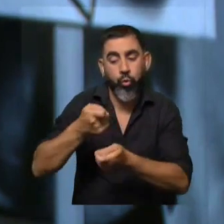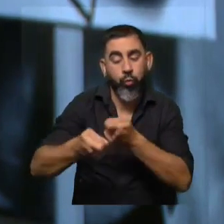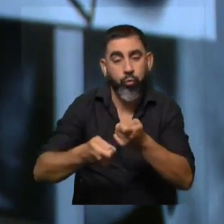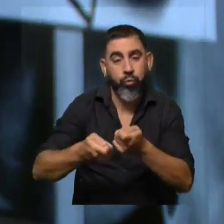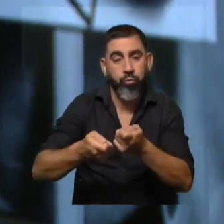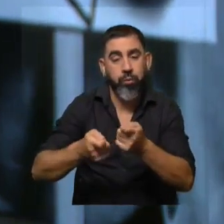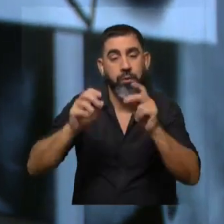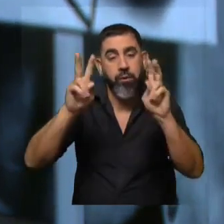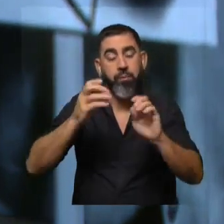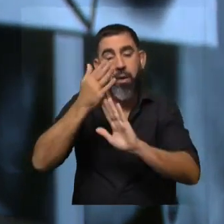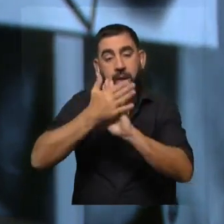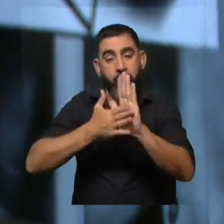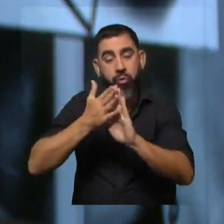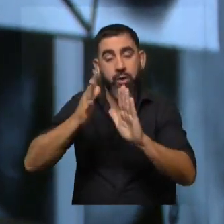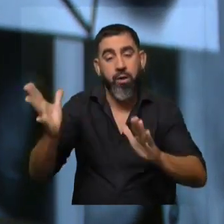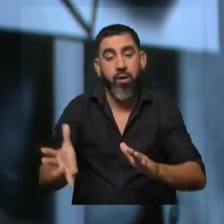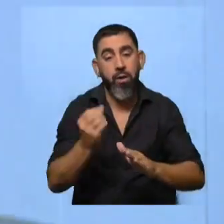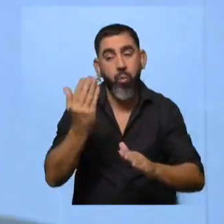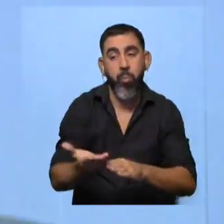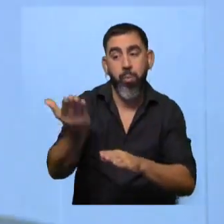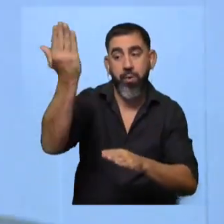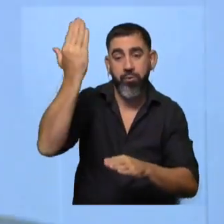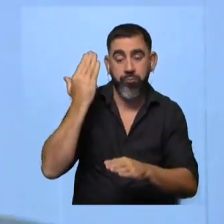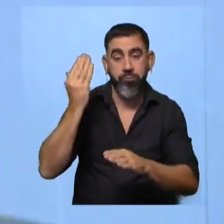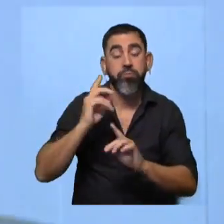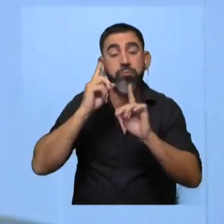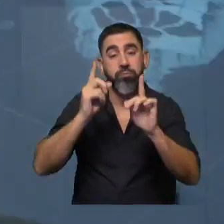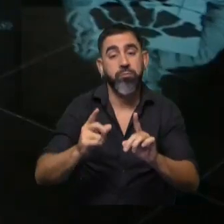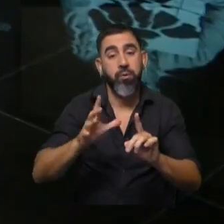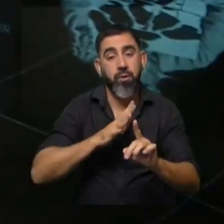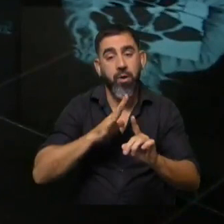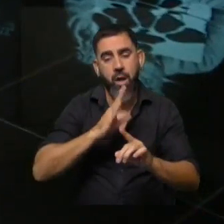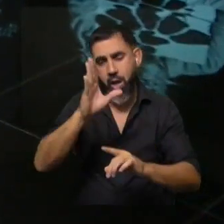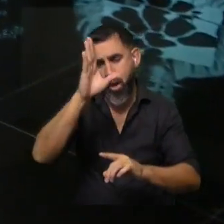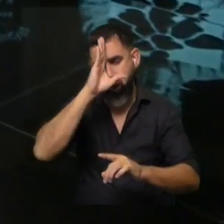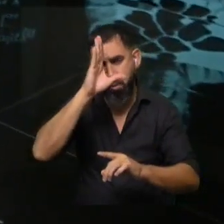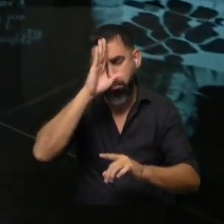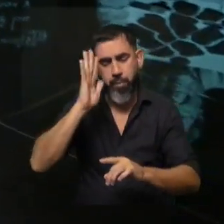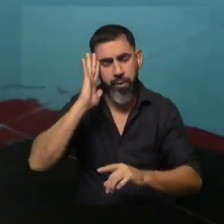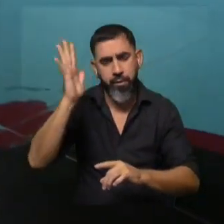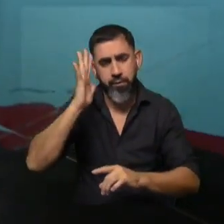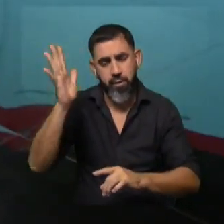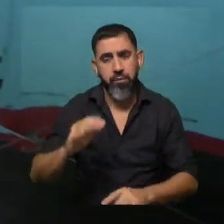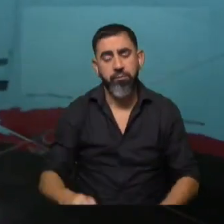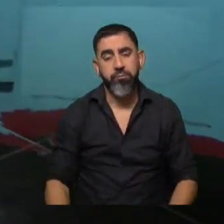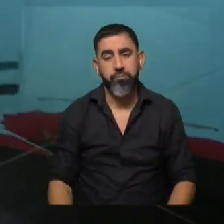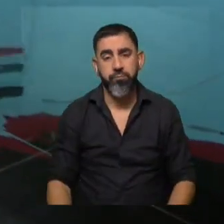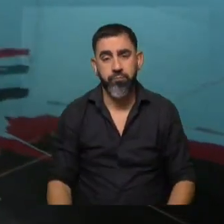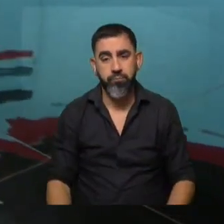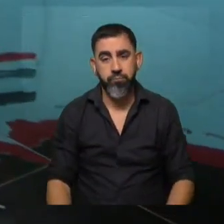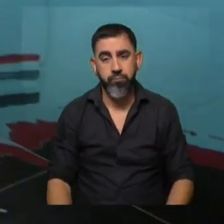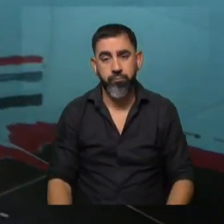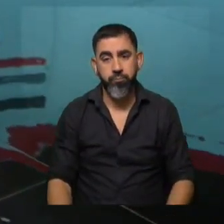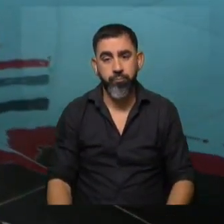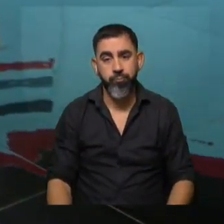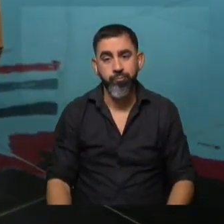ese gran tema nacional que es la recuperación del pasado, también habrá generado un montón de aprendizaje en el grupo, ¿no? Sí.